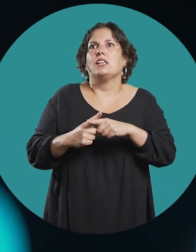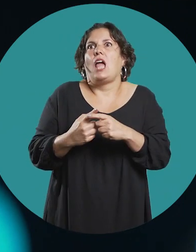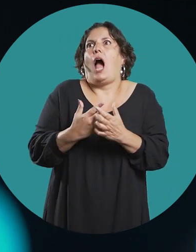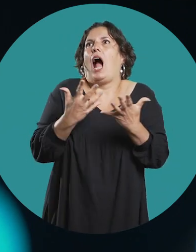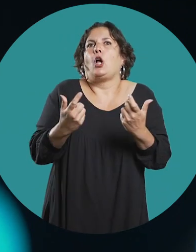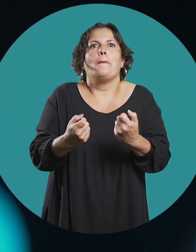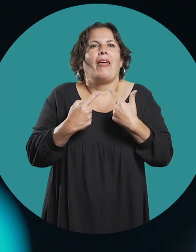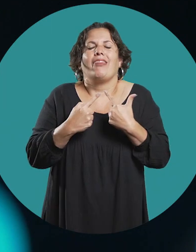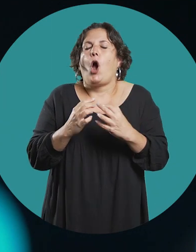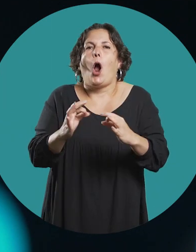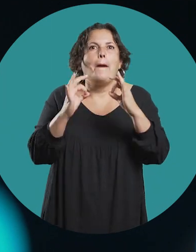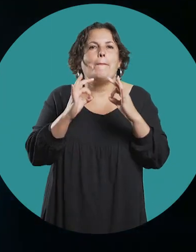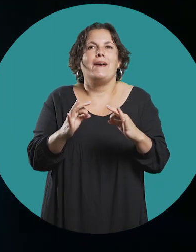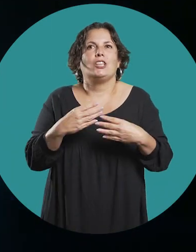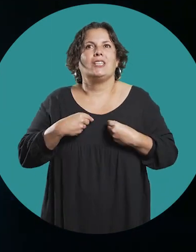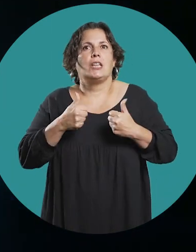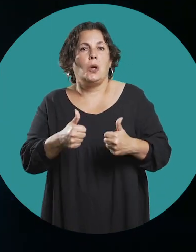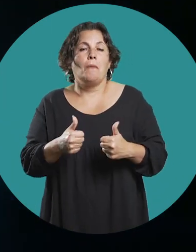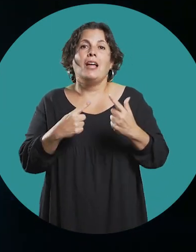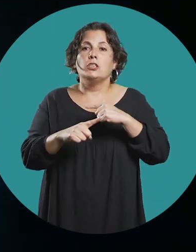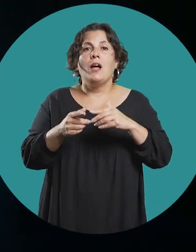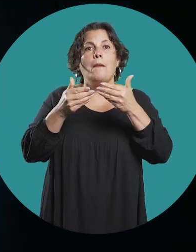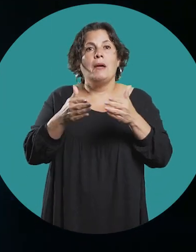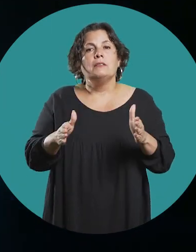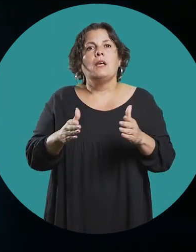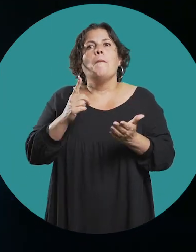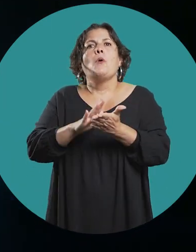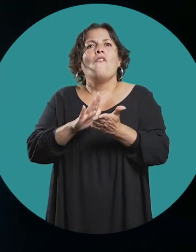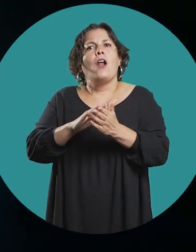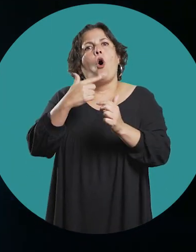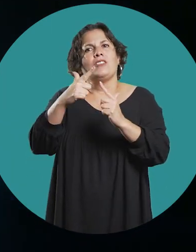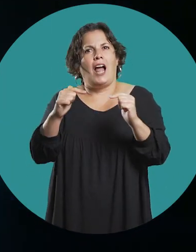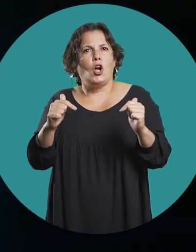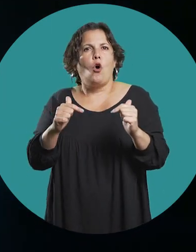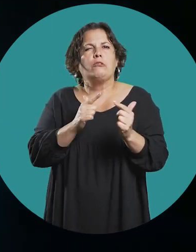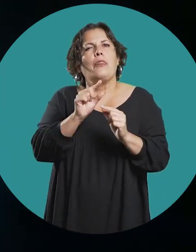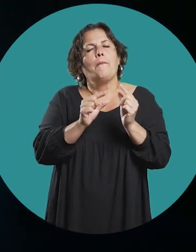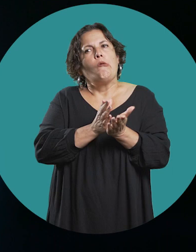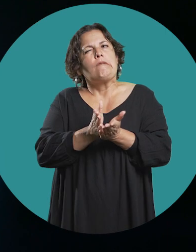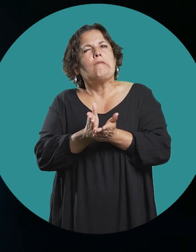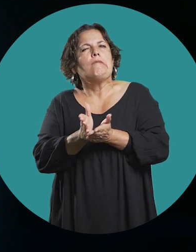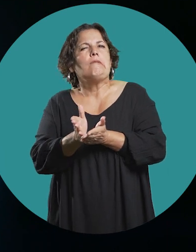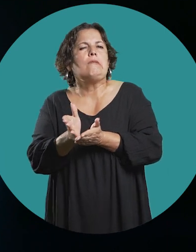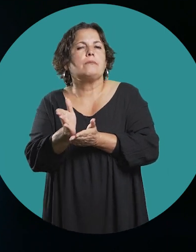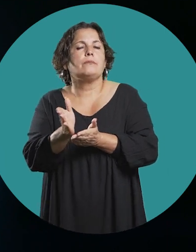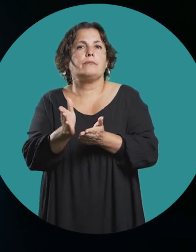te llene, ¿no? Y empecé a probar otras cosas medio de costado.